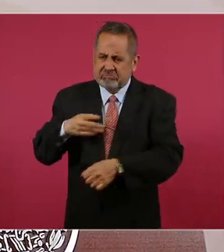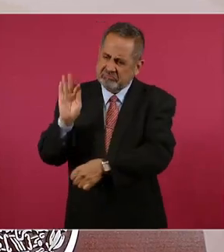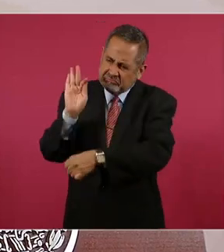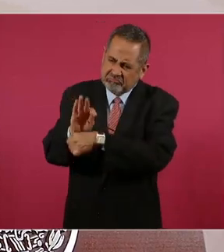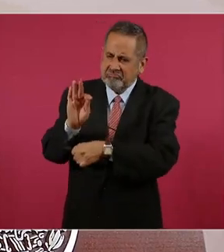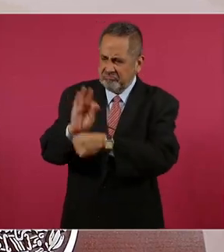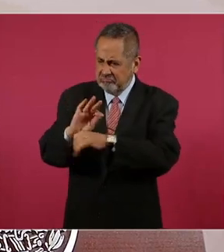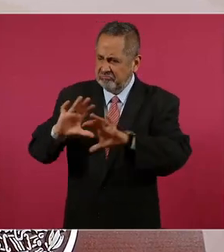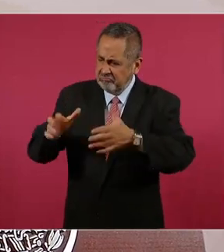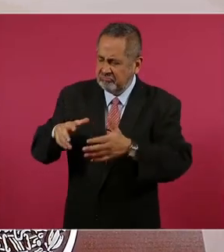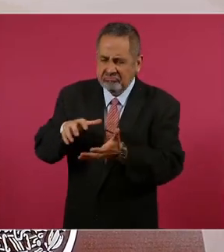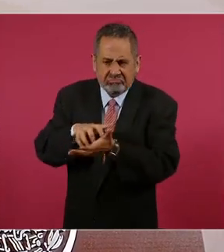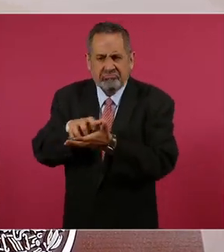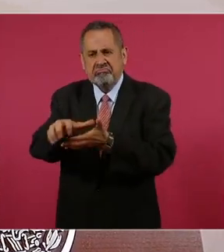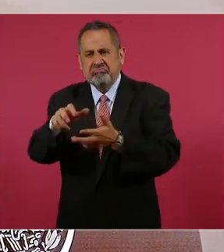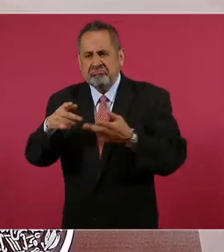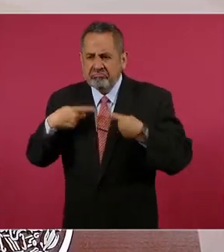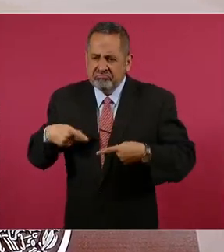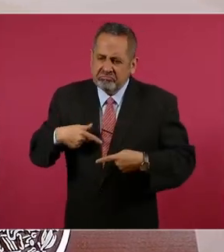libertad.